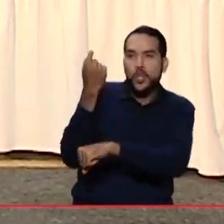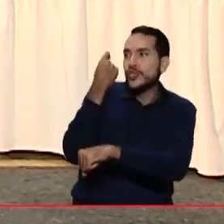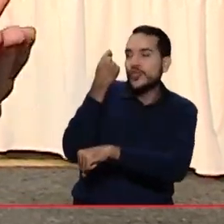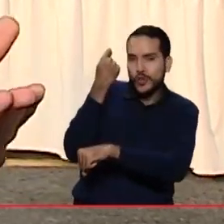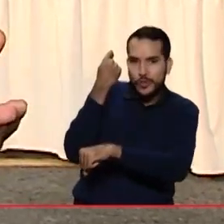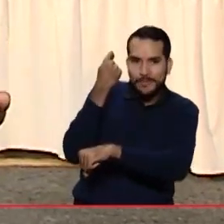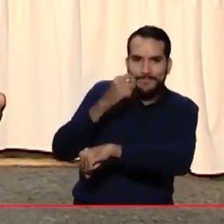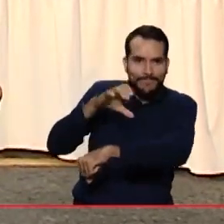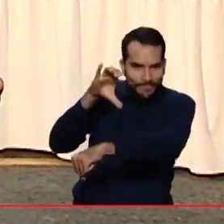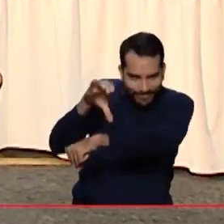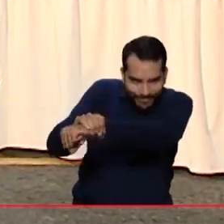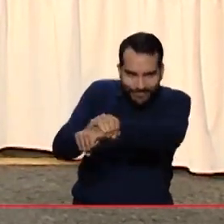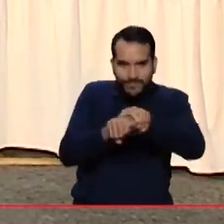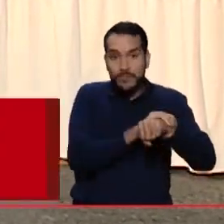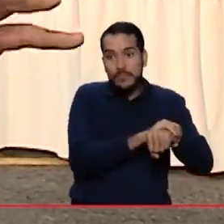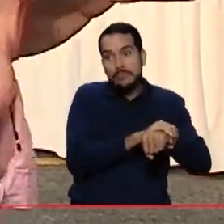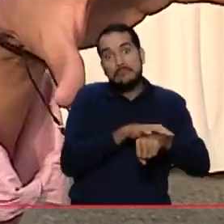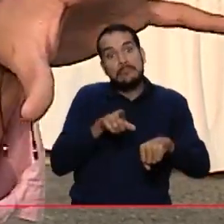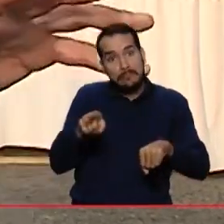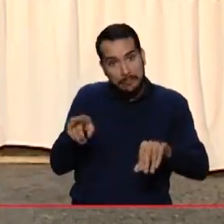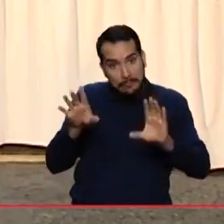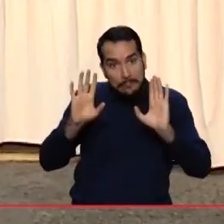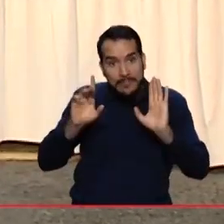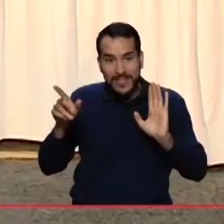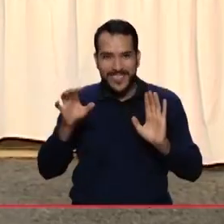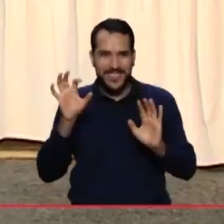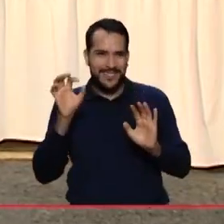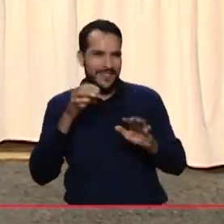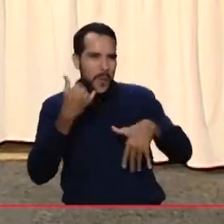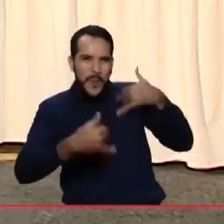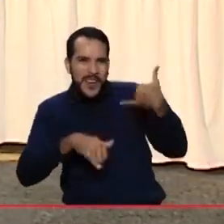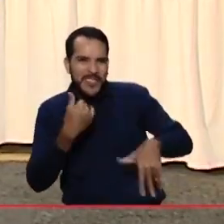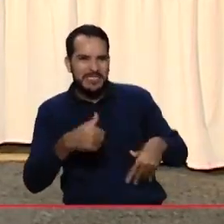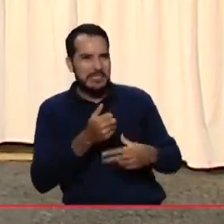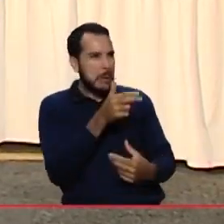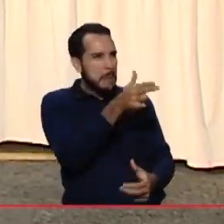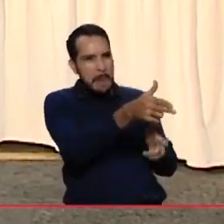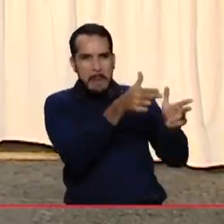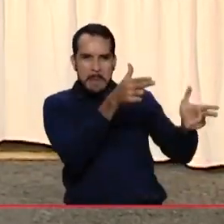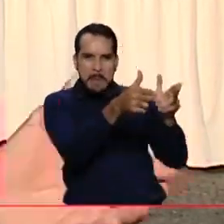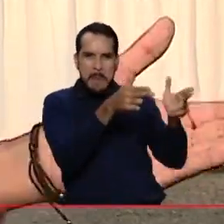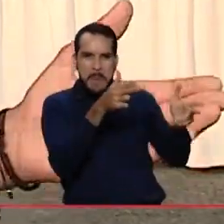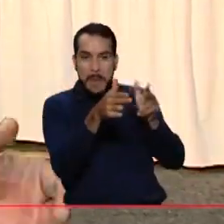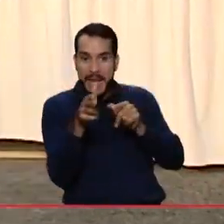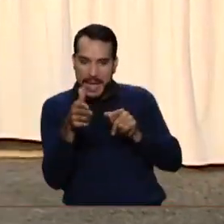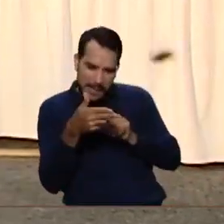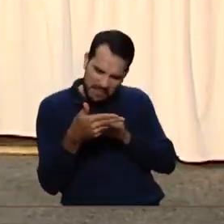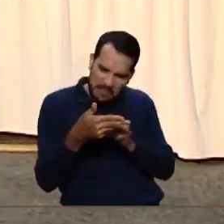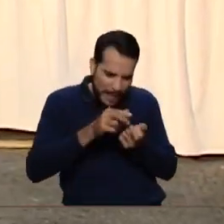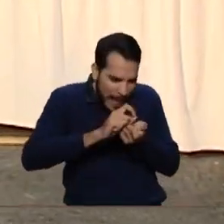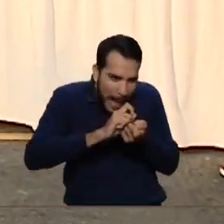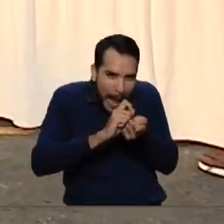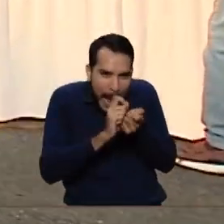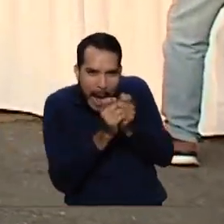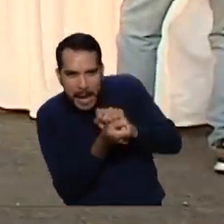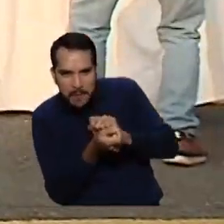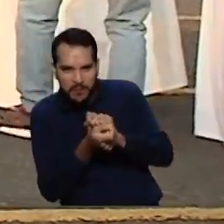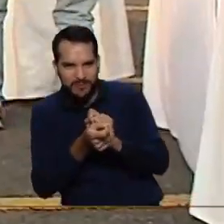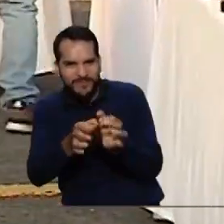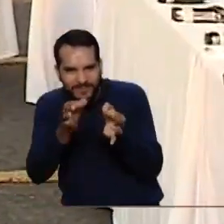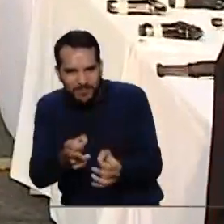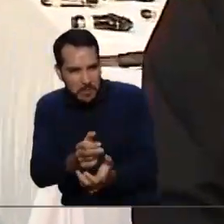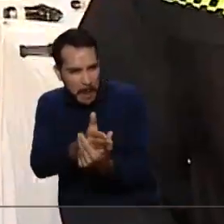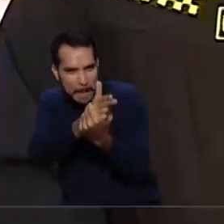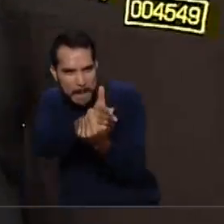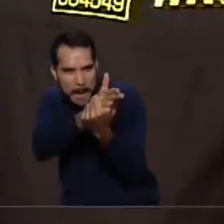al parecer, según lo que dicen las autoridades, convertía esas armas traumáticas en armas de fuego. El coronel Carlos Oviedo, comandante de la Policía